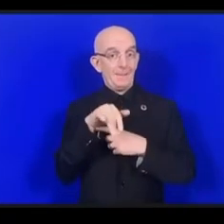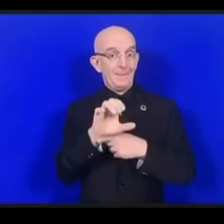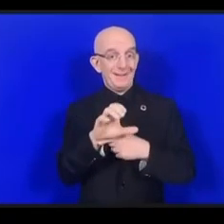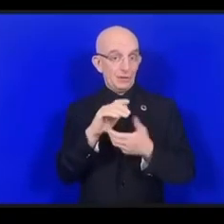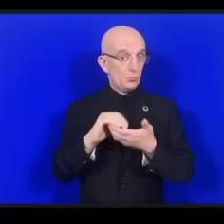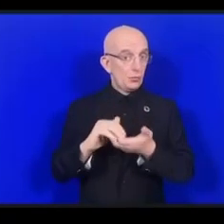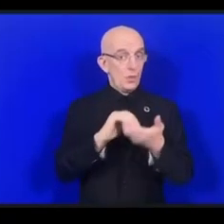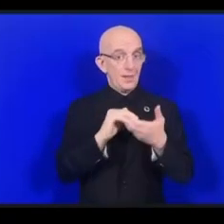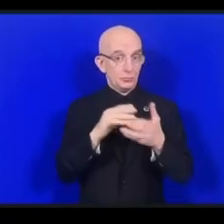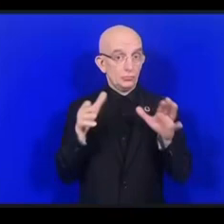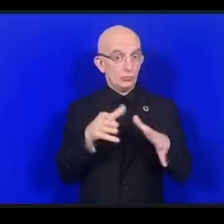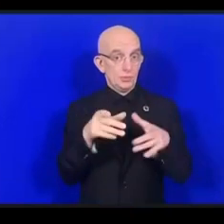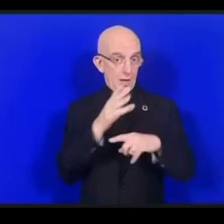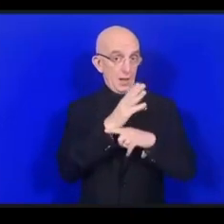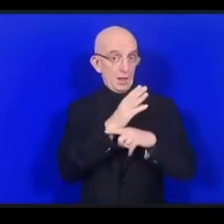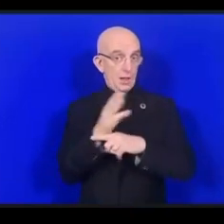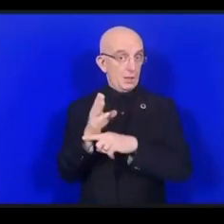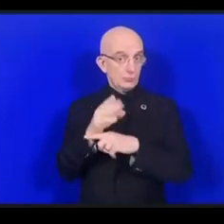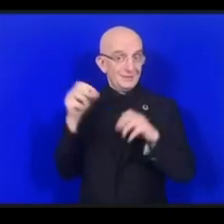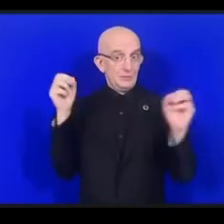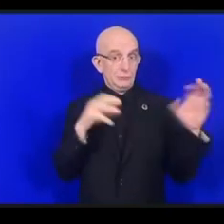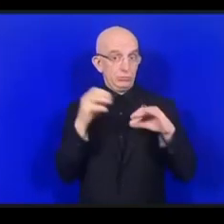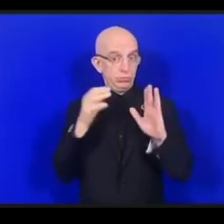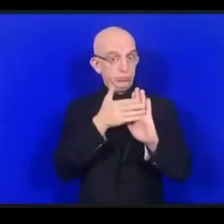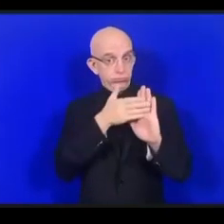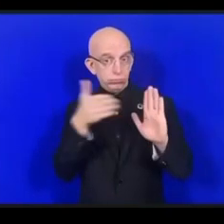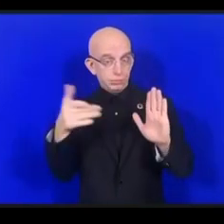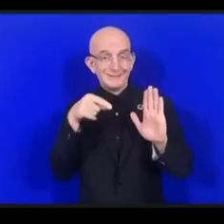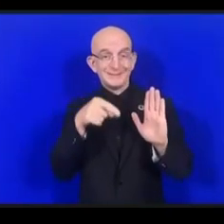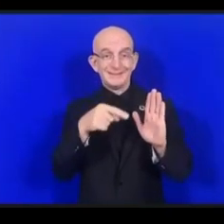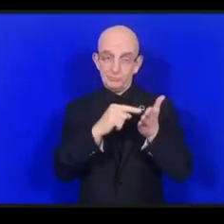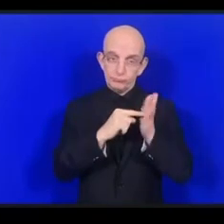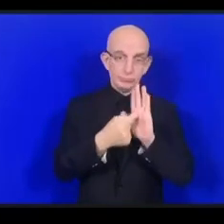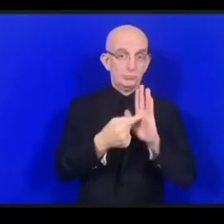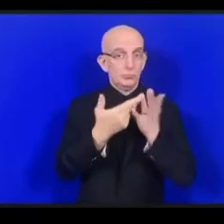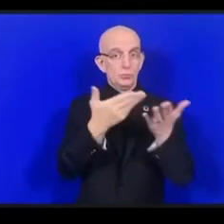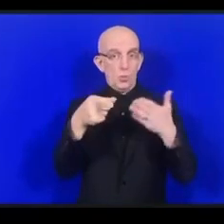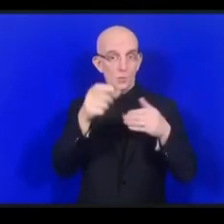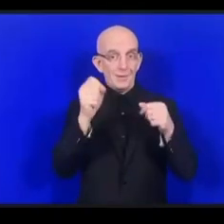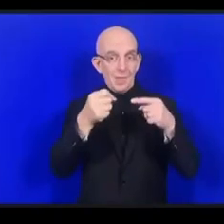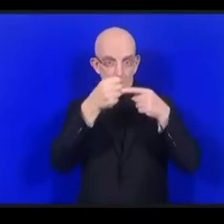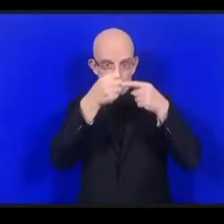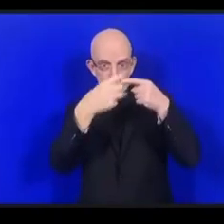palabras alguien más tras el micrófono adelante por favor preséntese